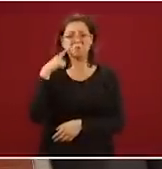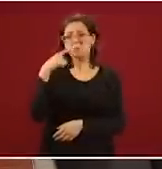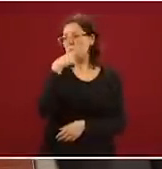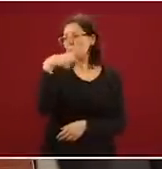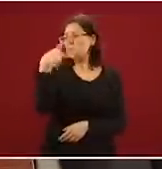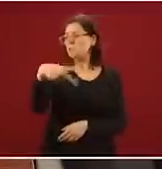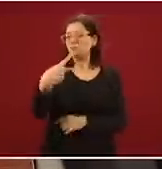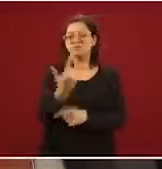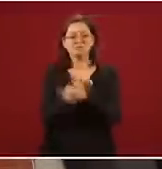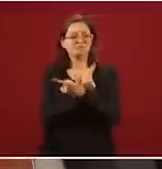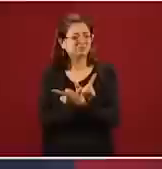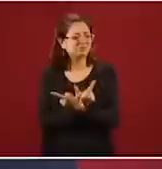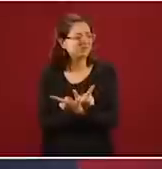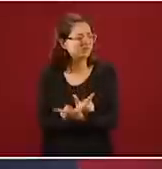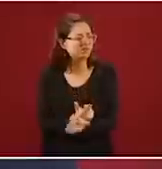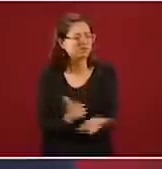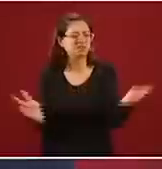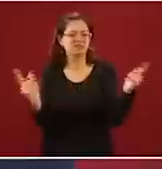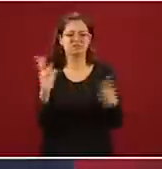es